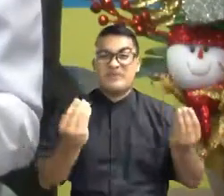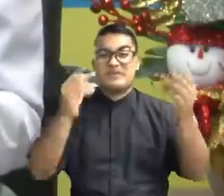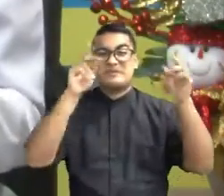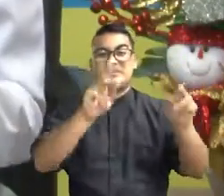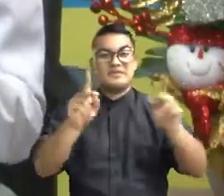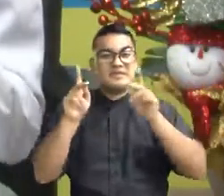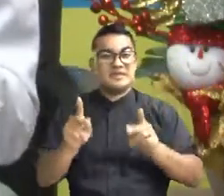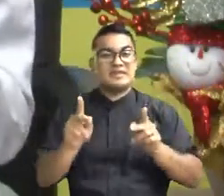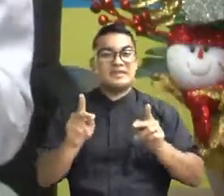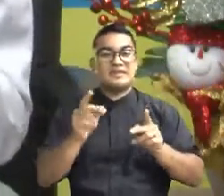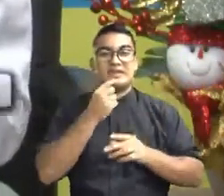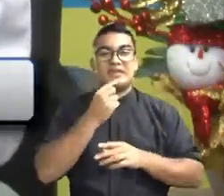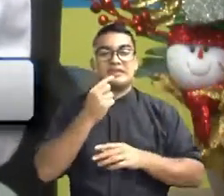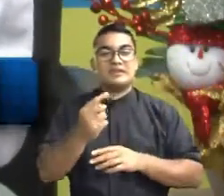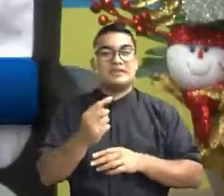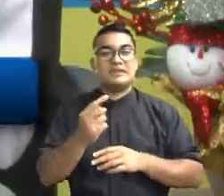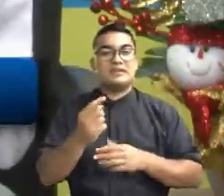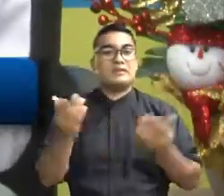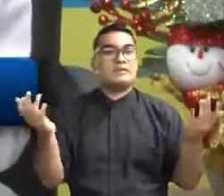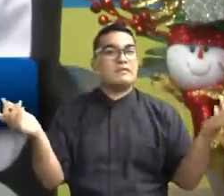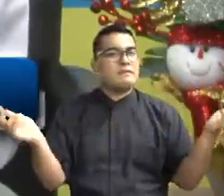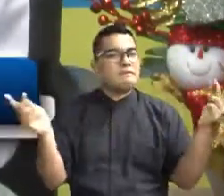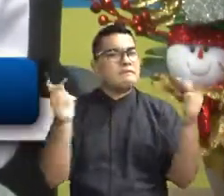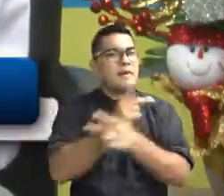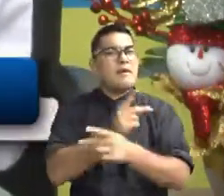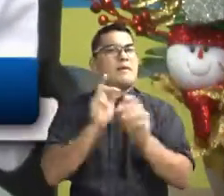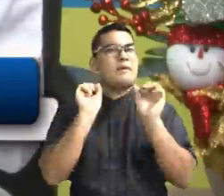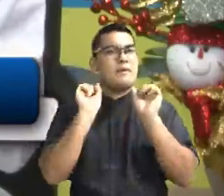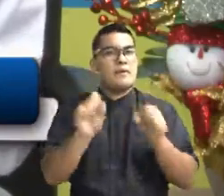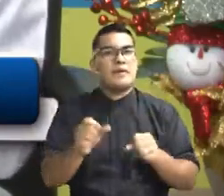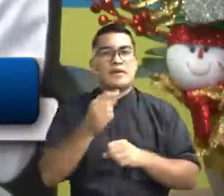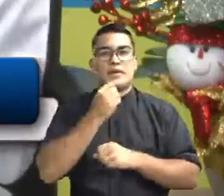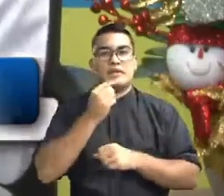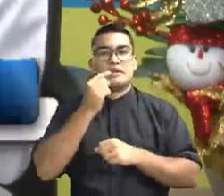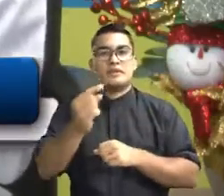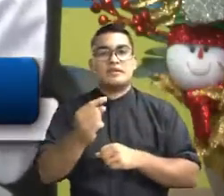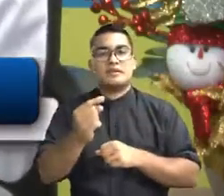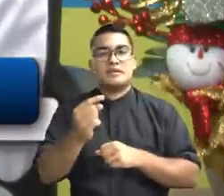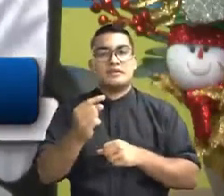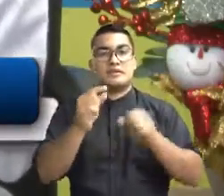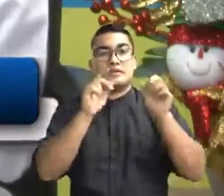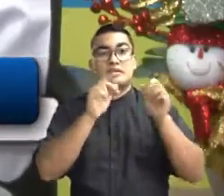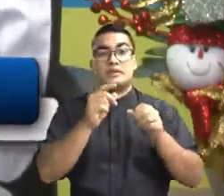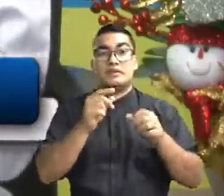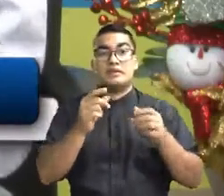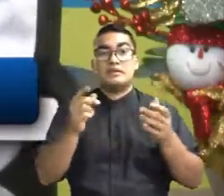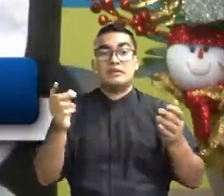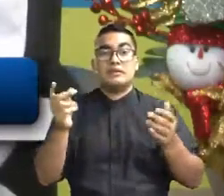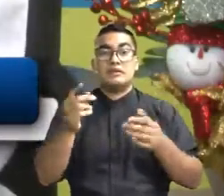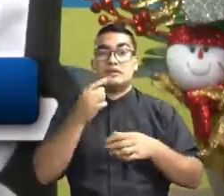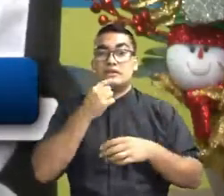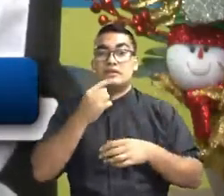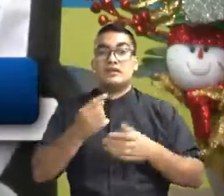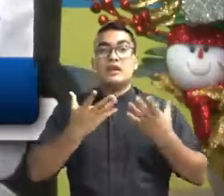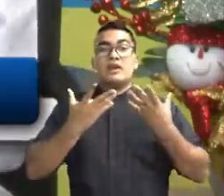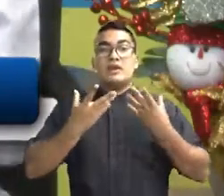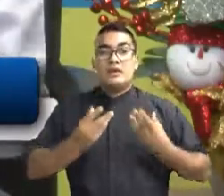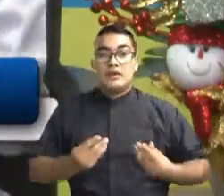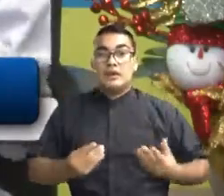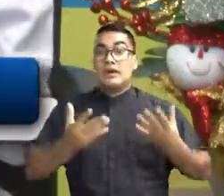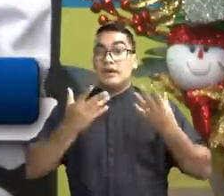EPOC. La mayor consecuencia que podemos tener o complicación es que ellos, como les había explicado, hacen la fibrosis pulmonar. Y